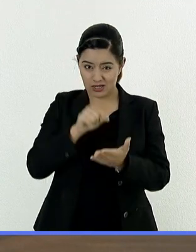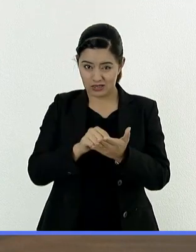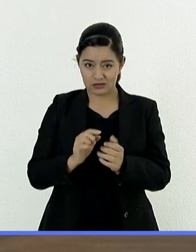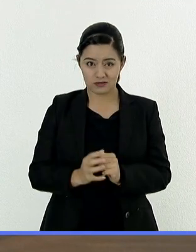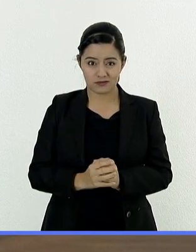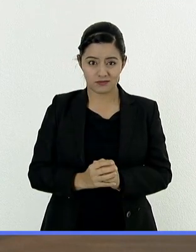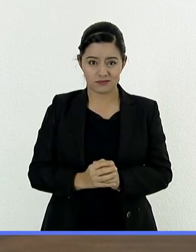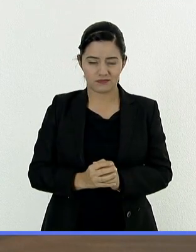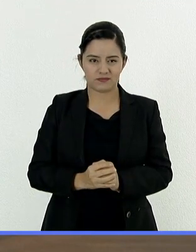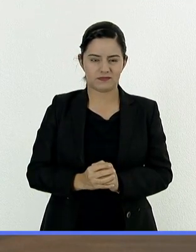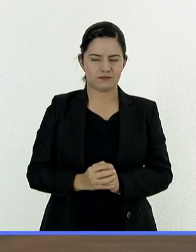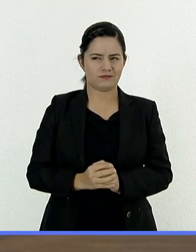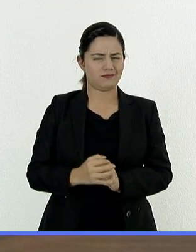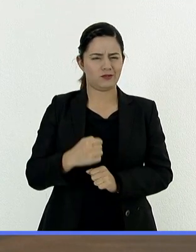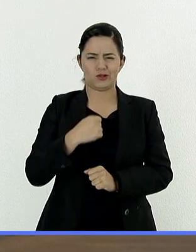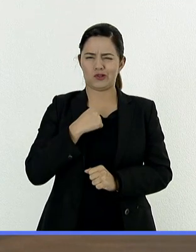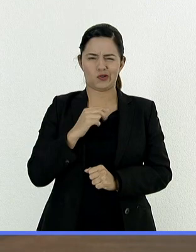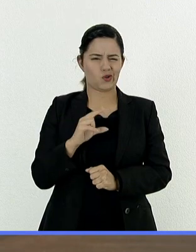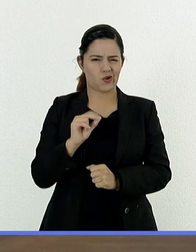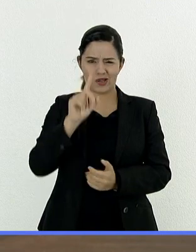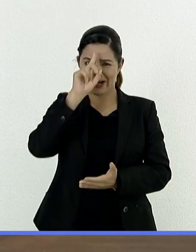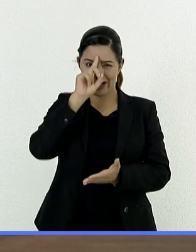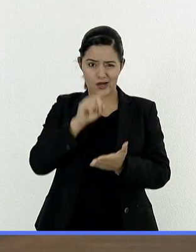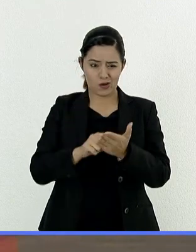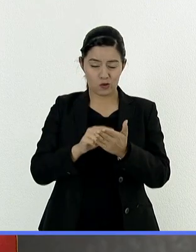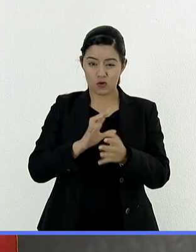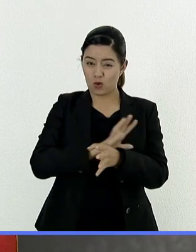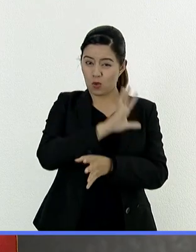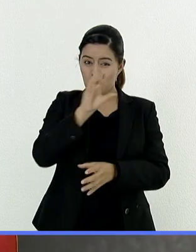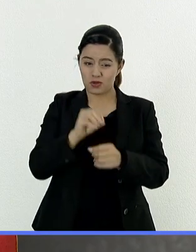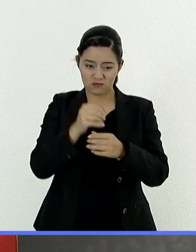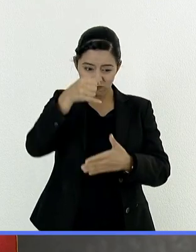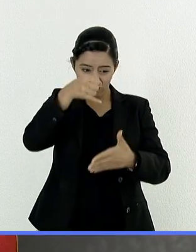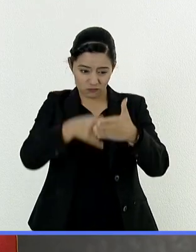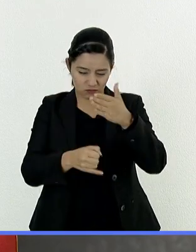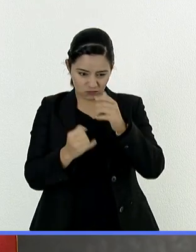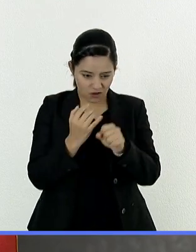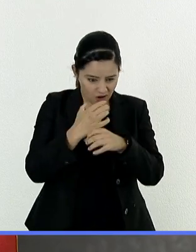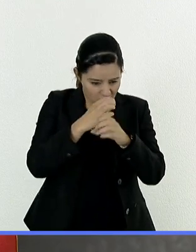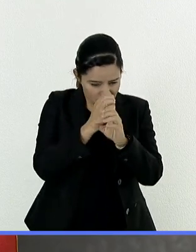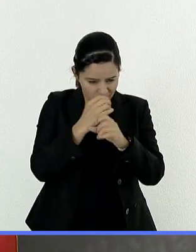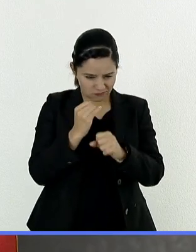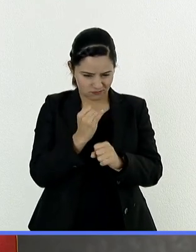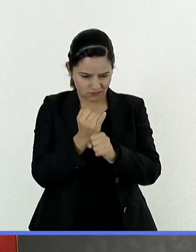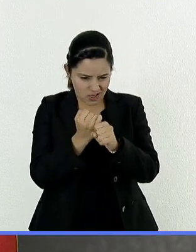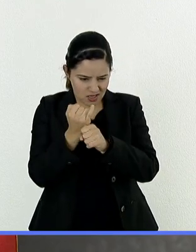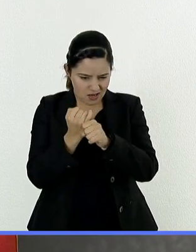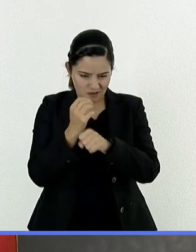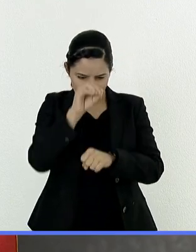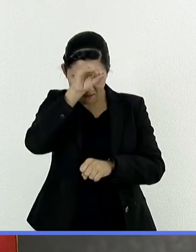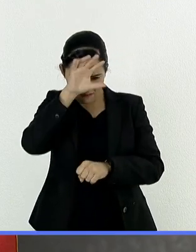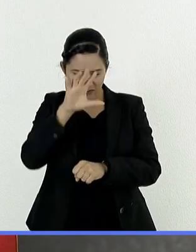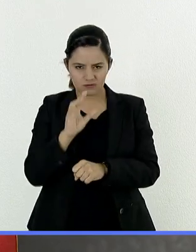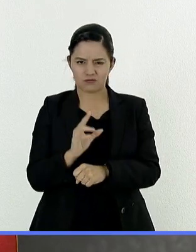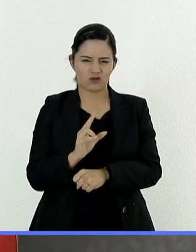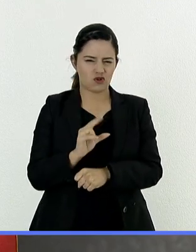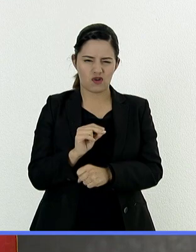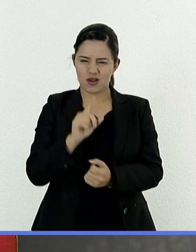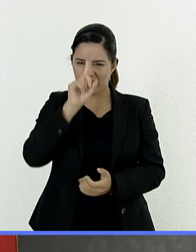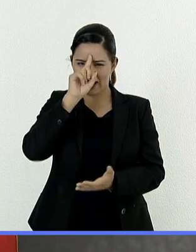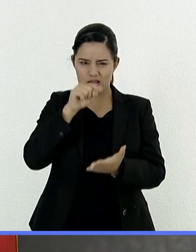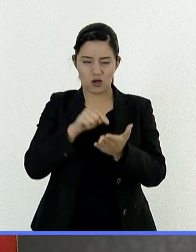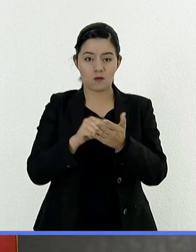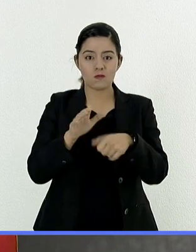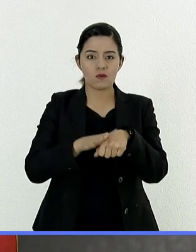Pues fíjate que Afortunadamente no creo que se acabe en varias generaciones de esto es muy afortunado porque